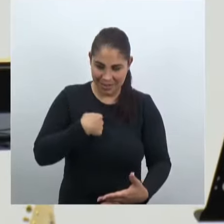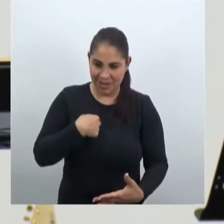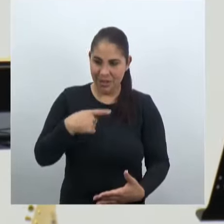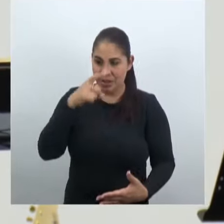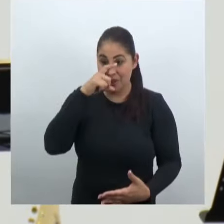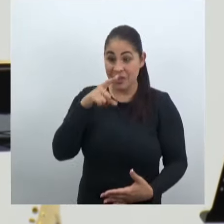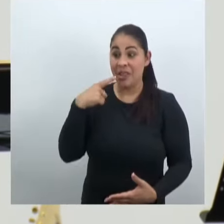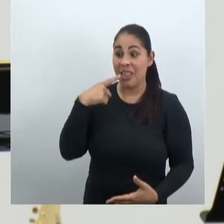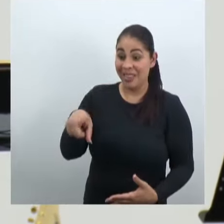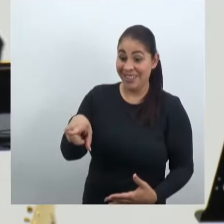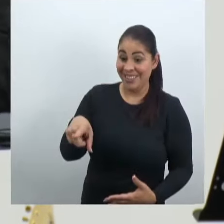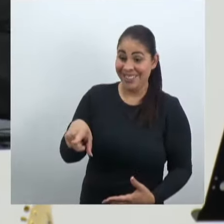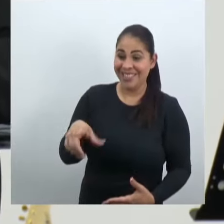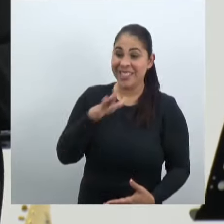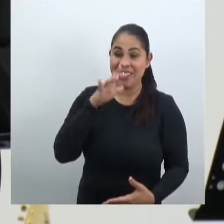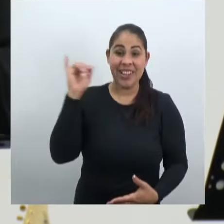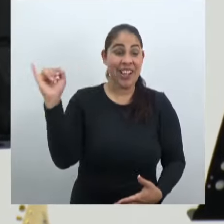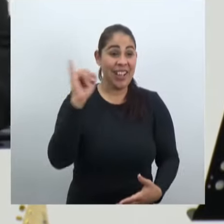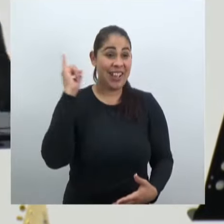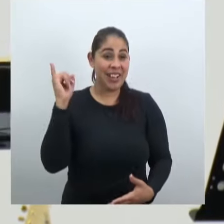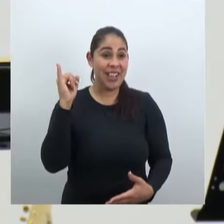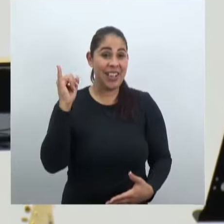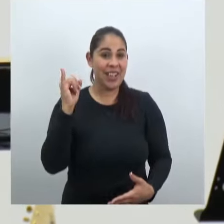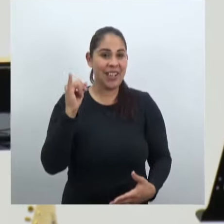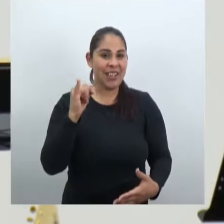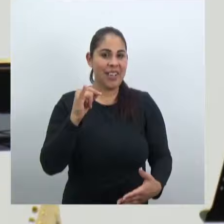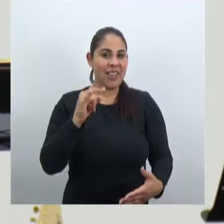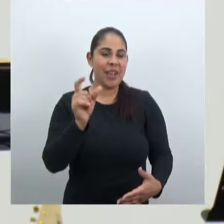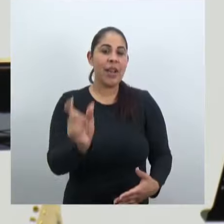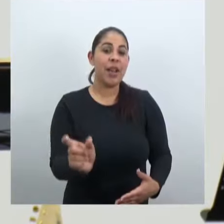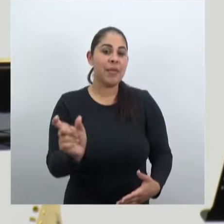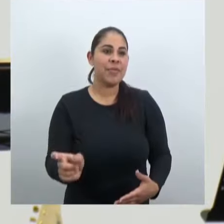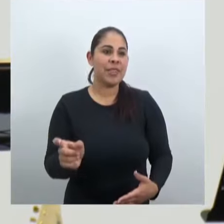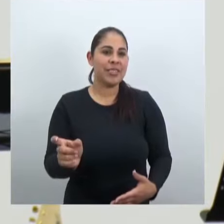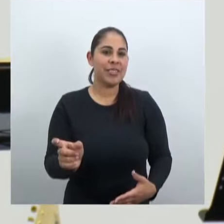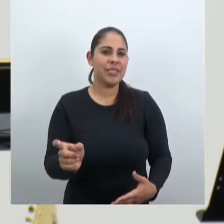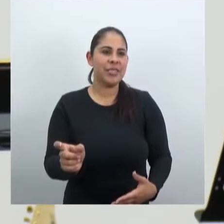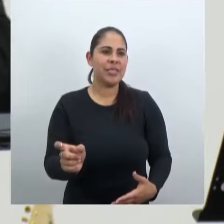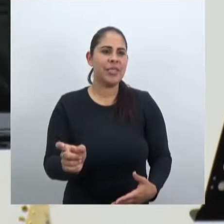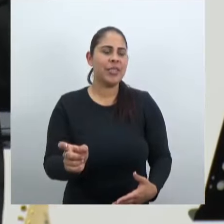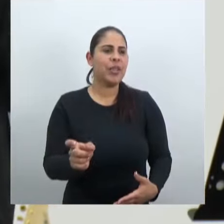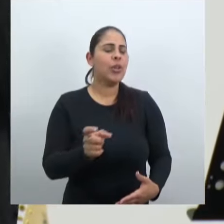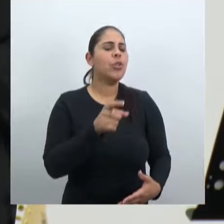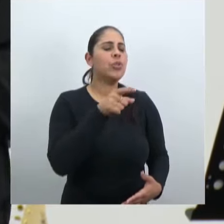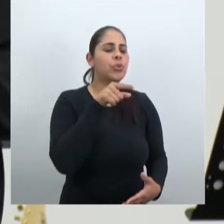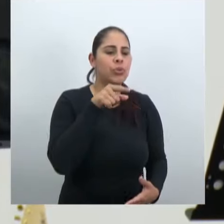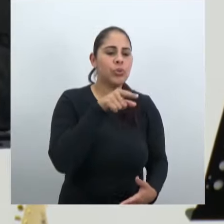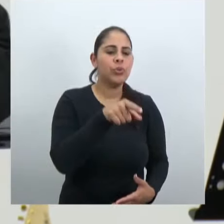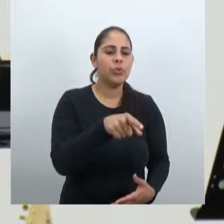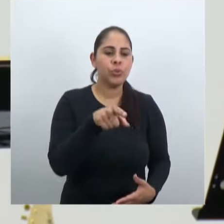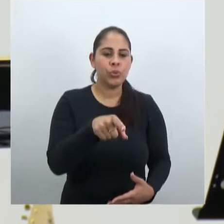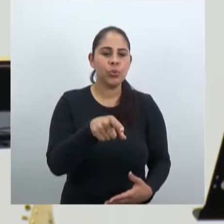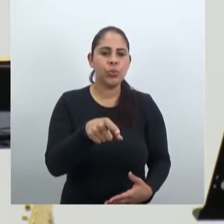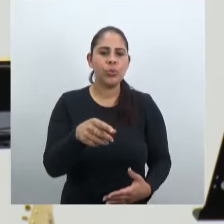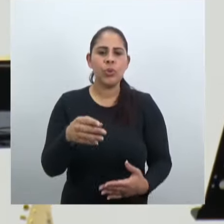porque el jefe de personal le hizo la entrevista y dijo, ¿y usted por qué piensa que yo le dé a usted el trabajo? Y